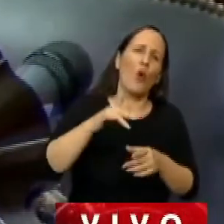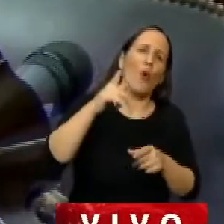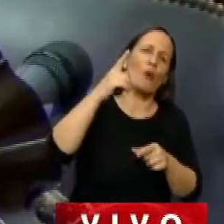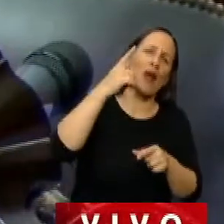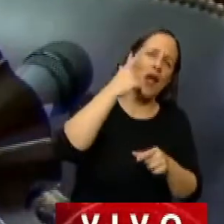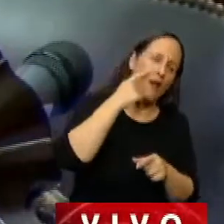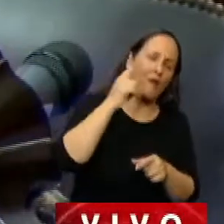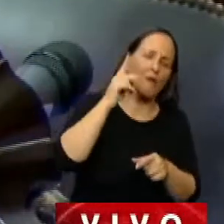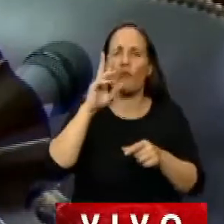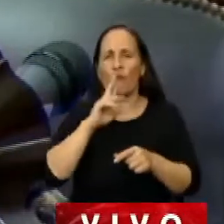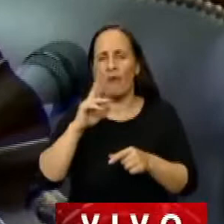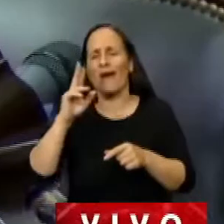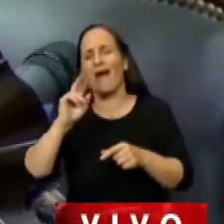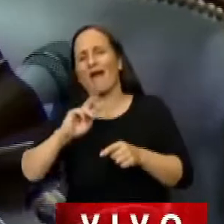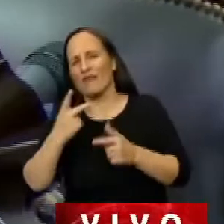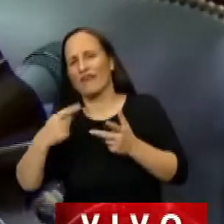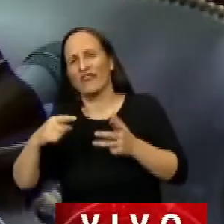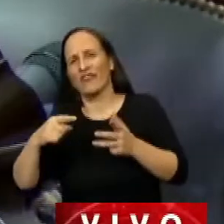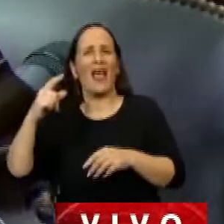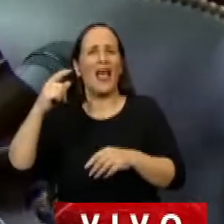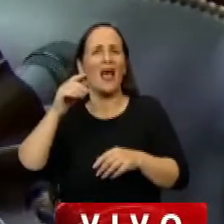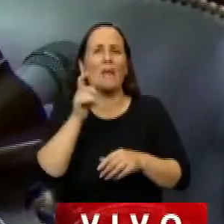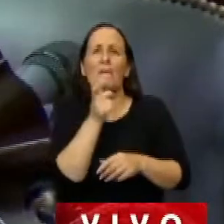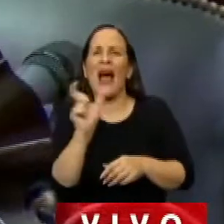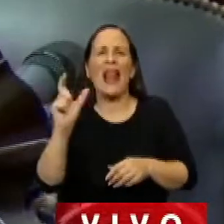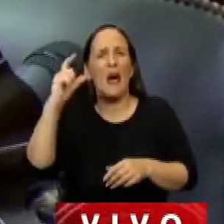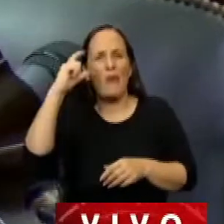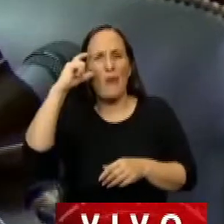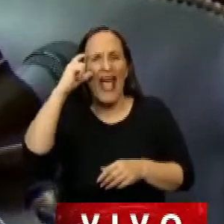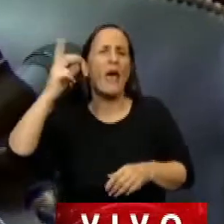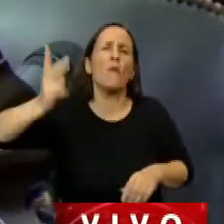ni nada, por más prohibiciones que haya.